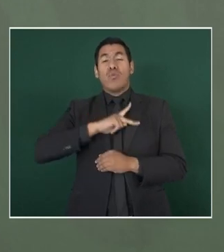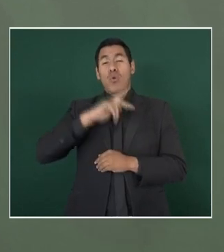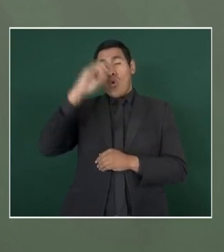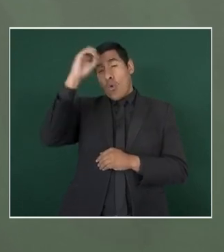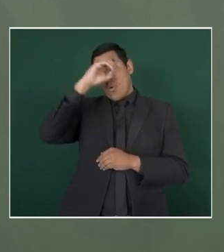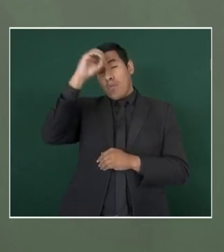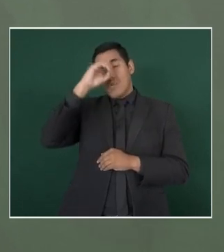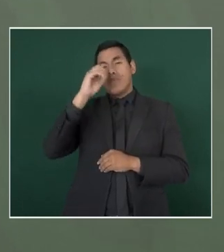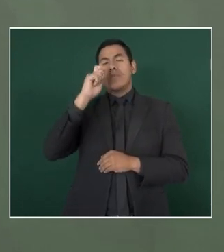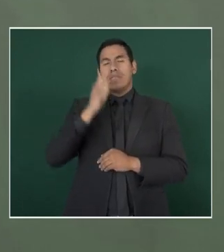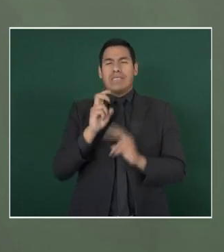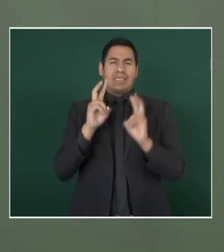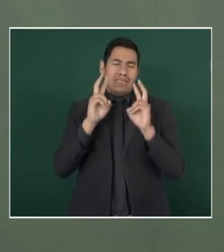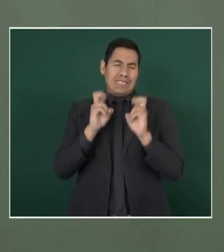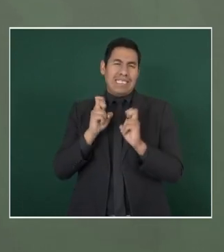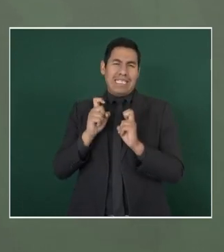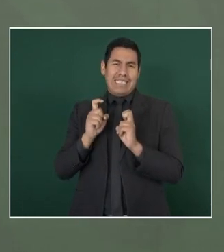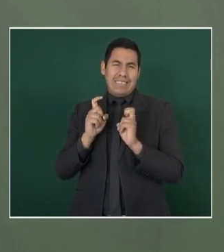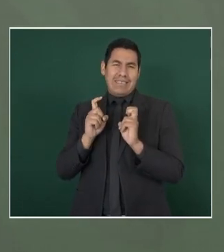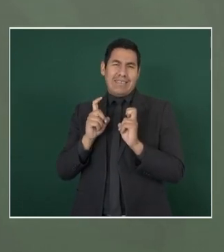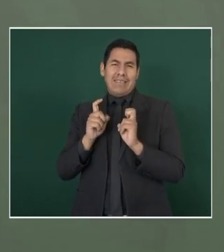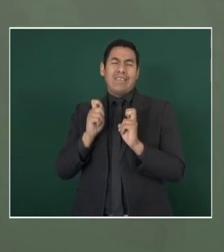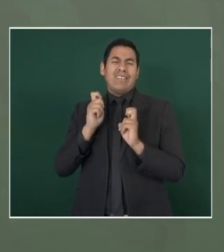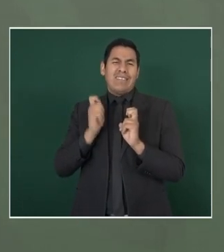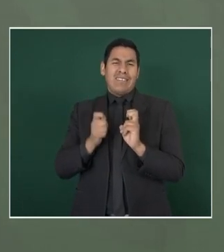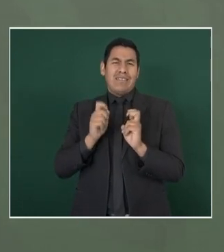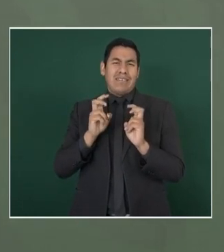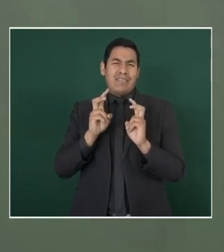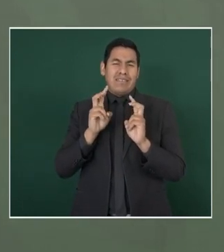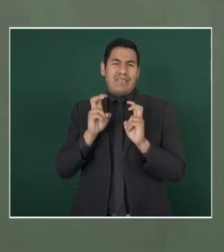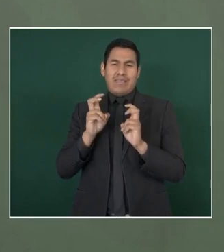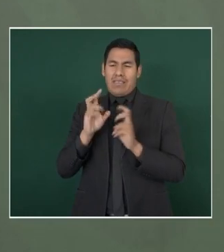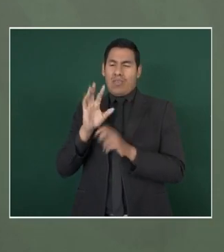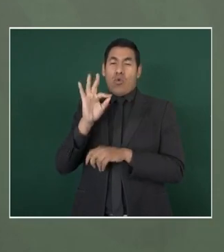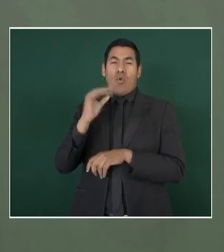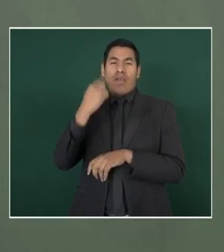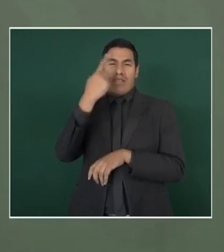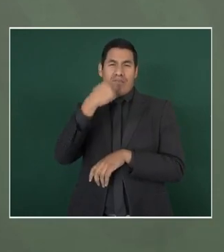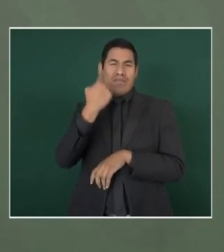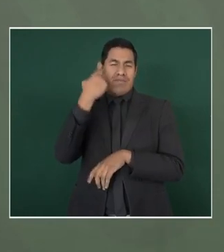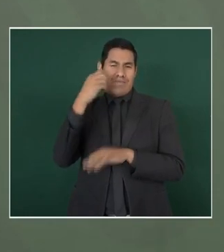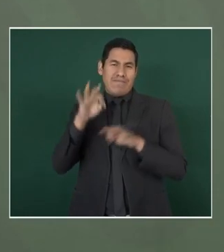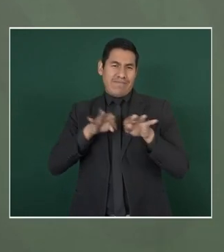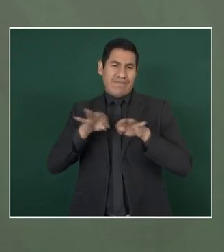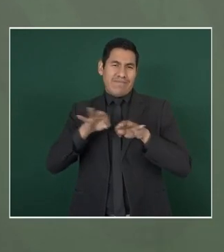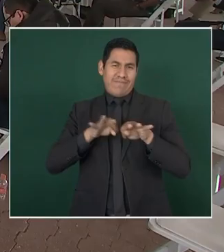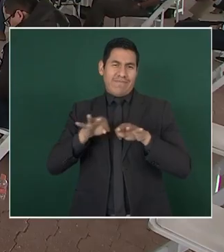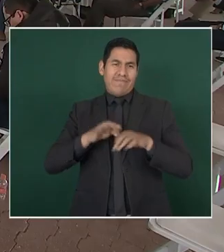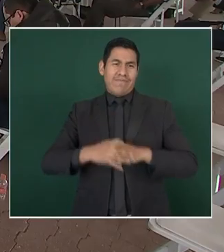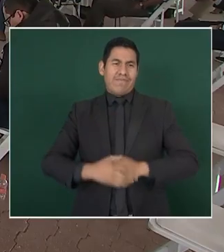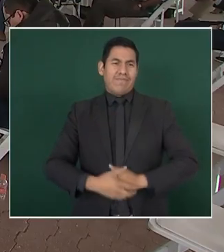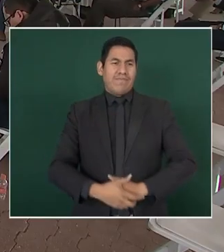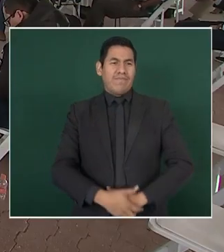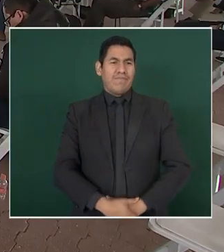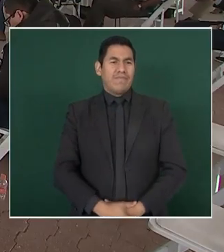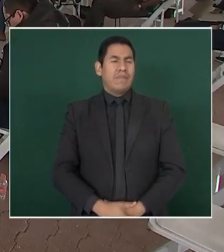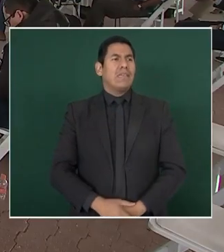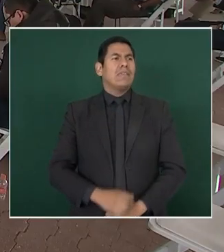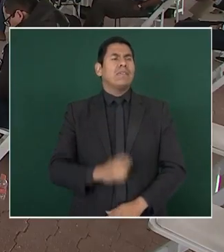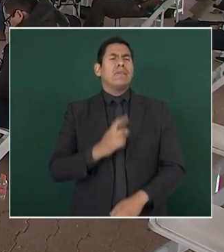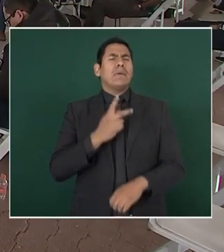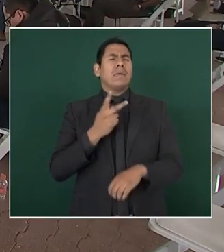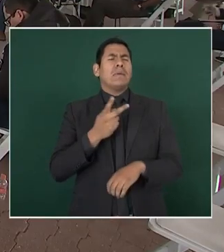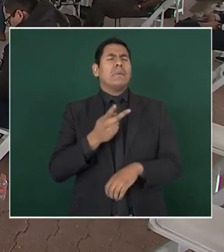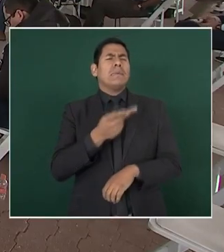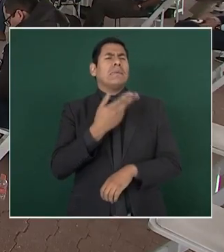este asunto de las 40 horas. Presidente, y ya nada más para terminar por mi